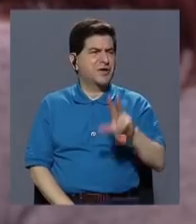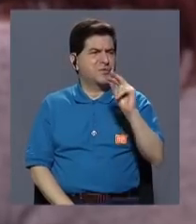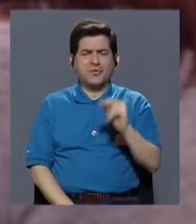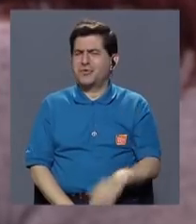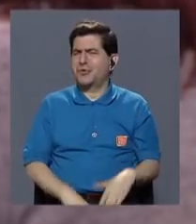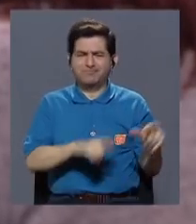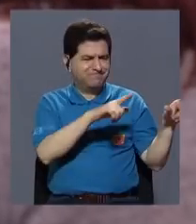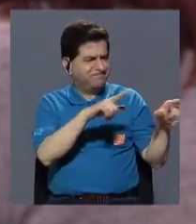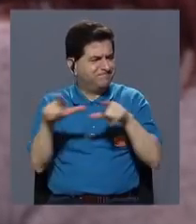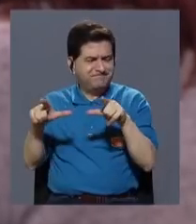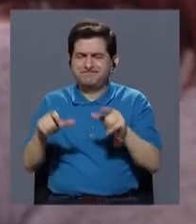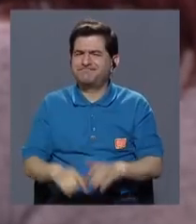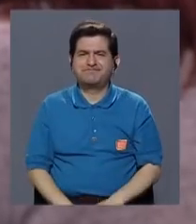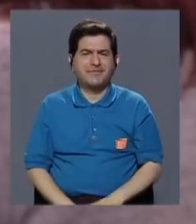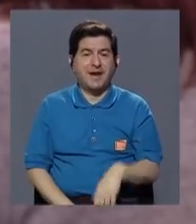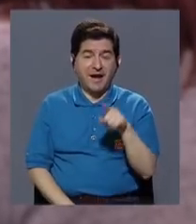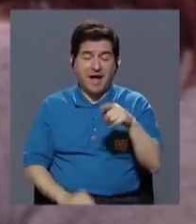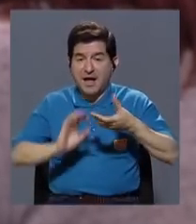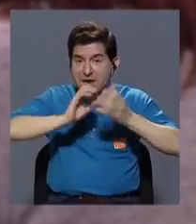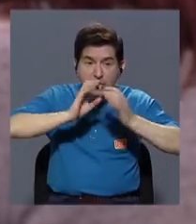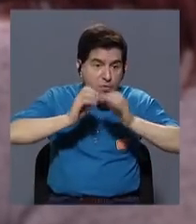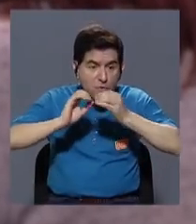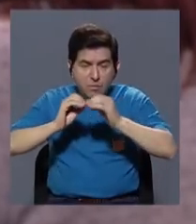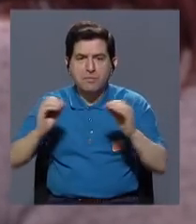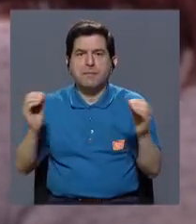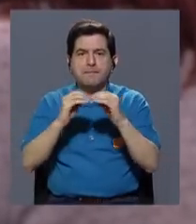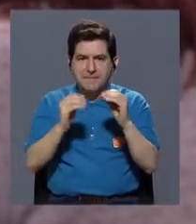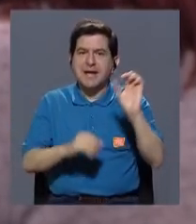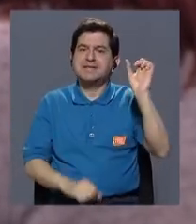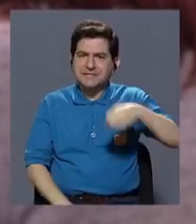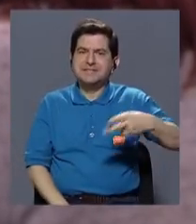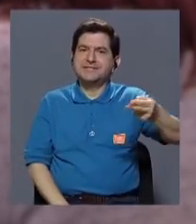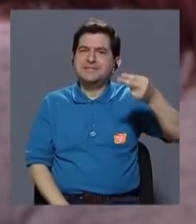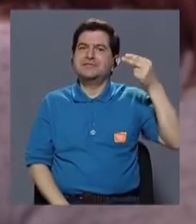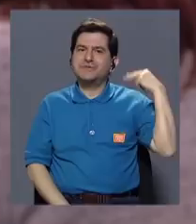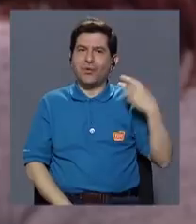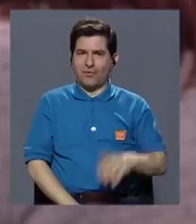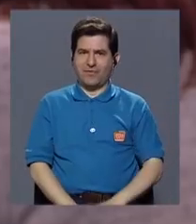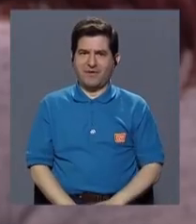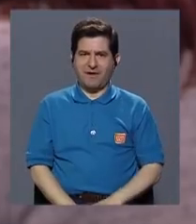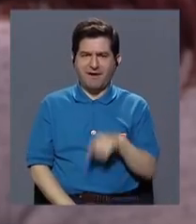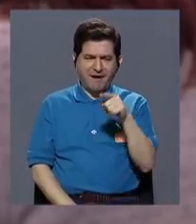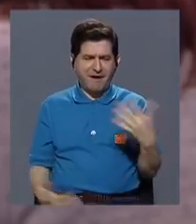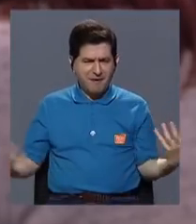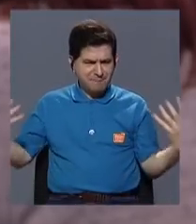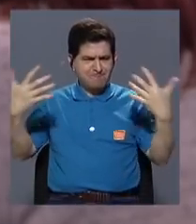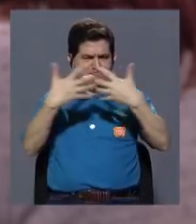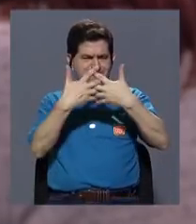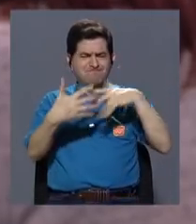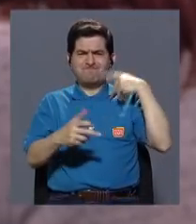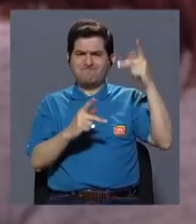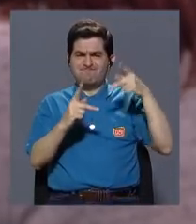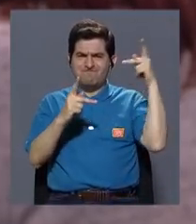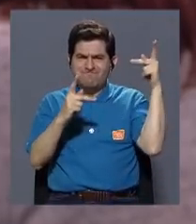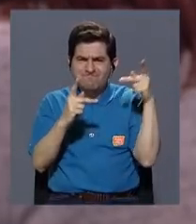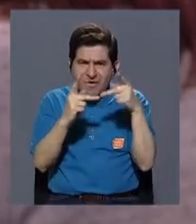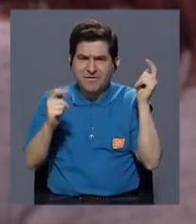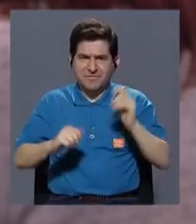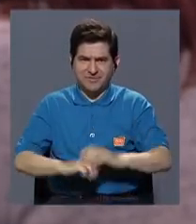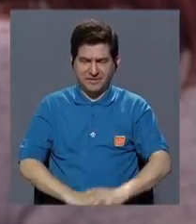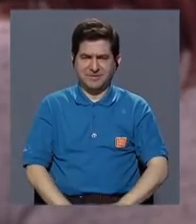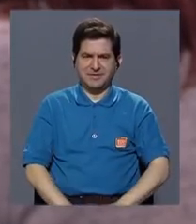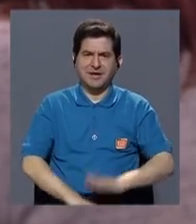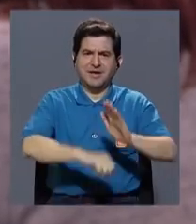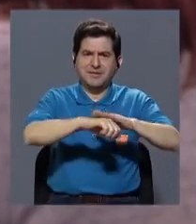como muy programado para los números y más para las historias y aquí entonces se da esa conjunción perfecta de que